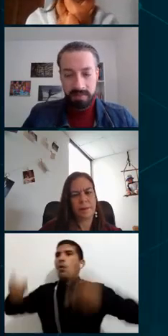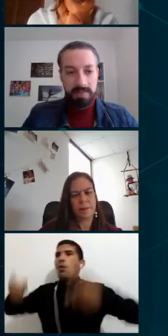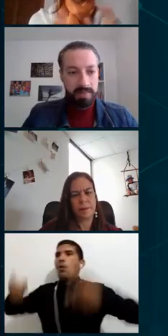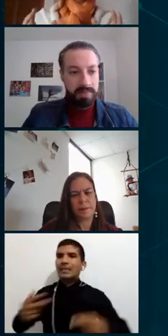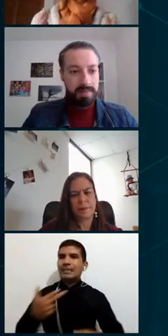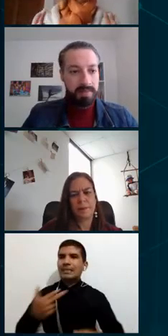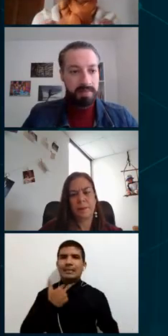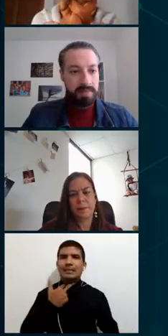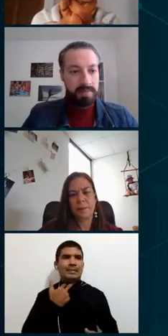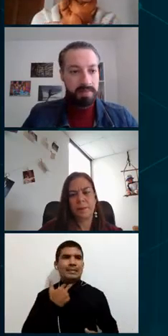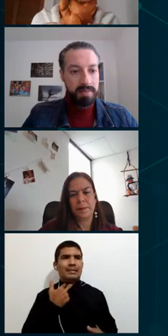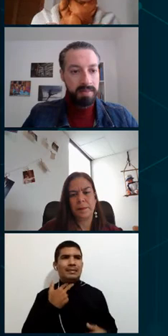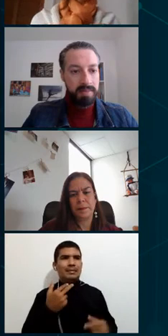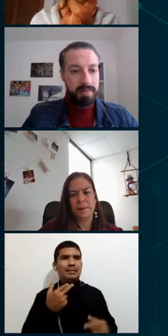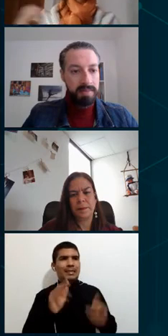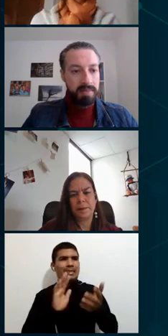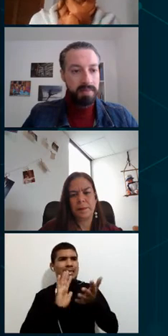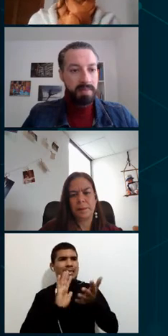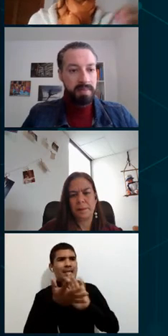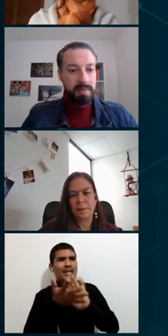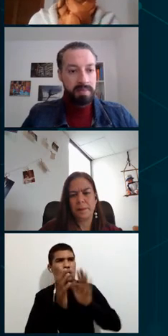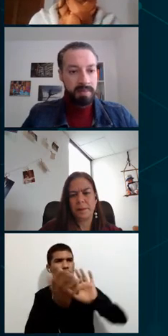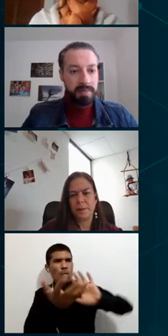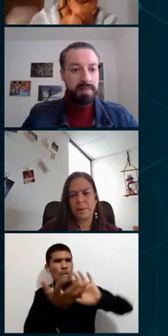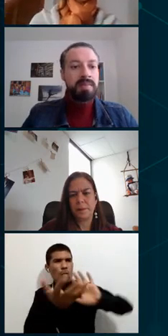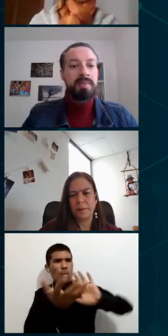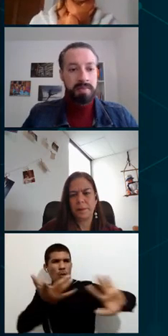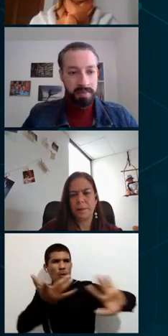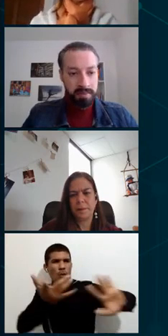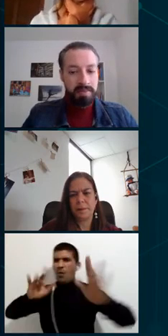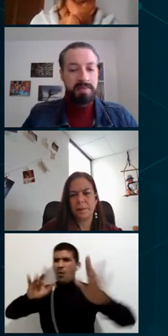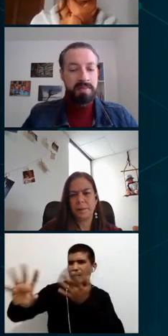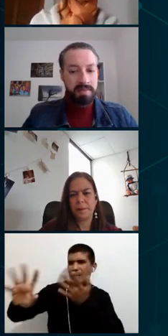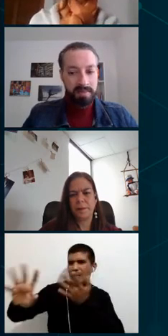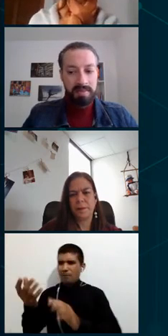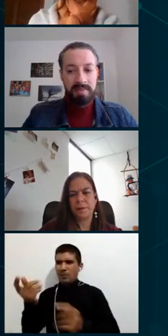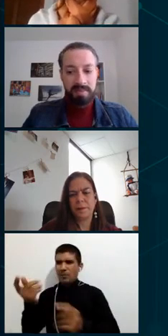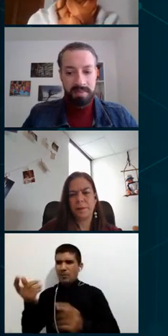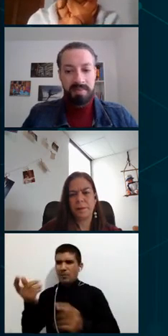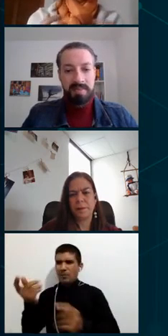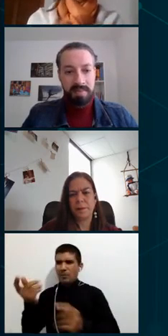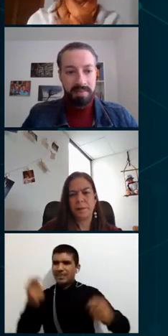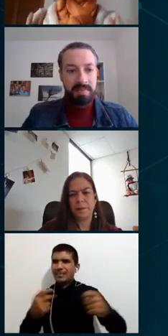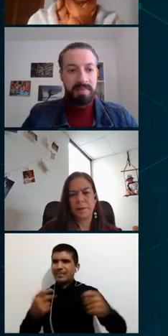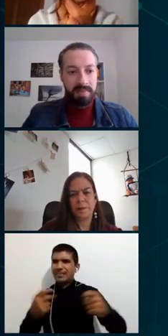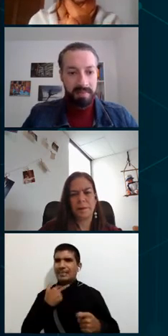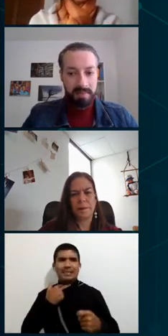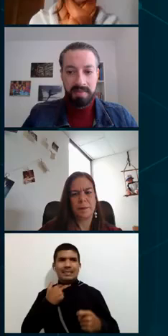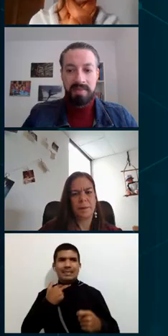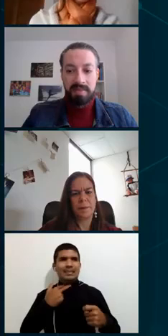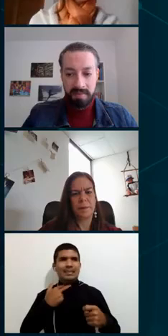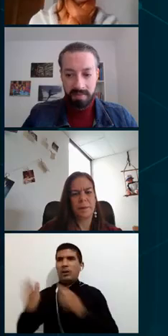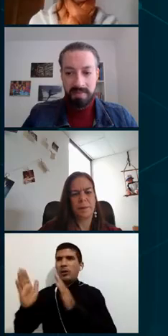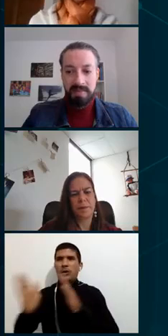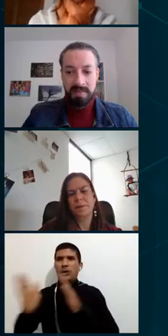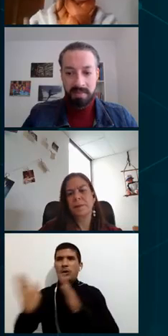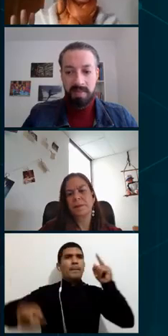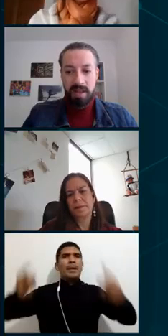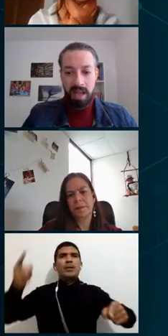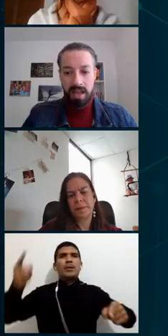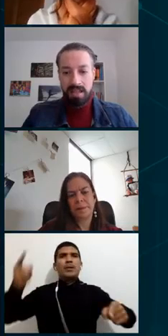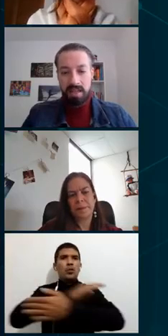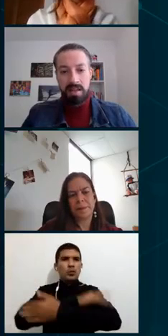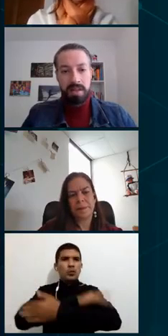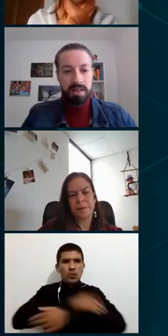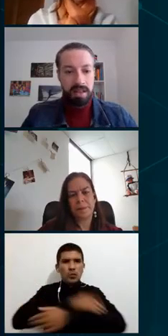idea que no es, o sea, no es una idea de tecnología, de montar algo aquí, de hacer algo allá, es una idea de hacer conciencia propia.